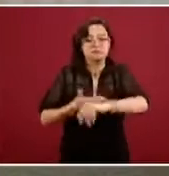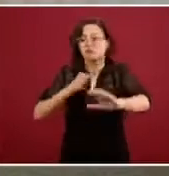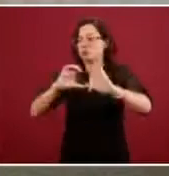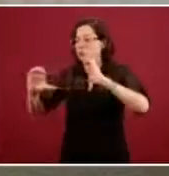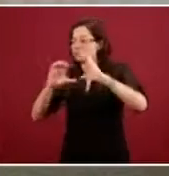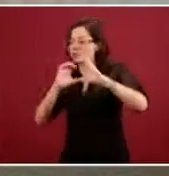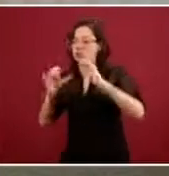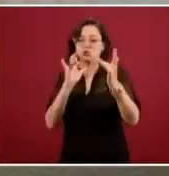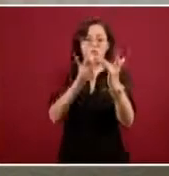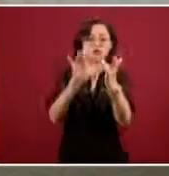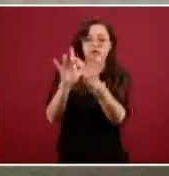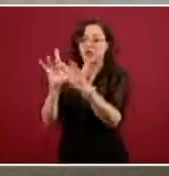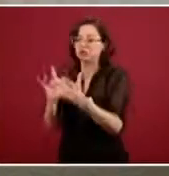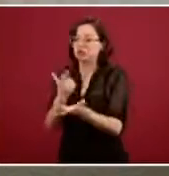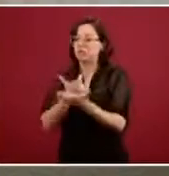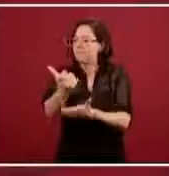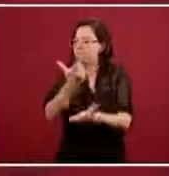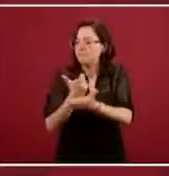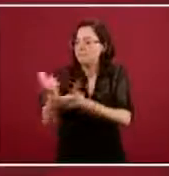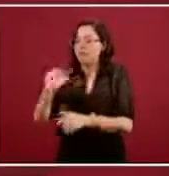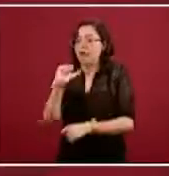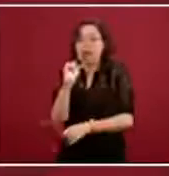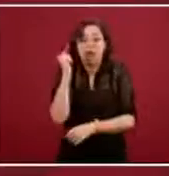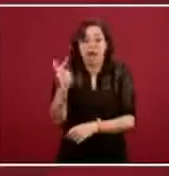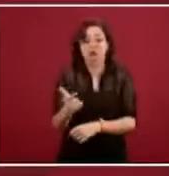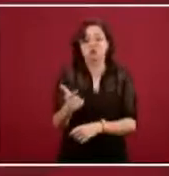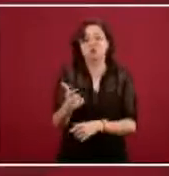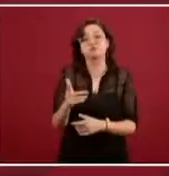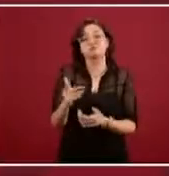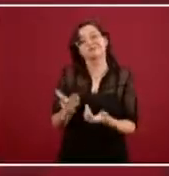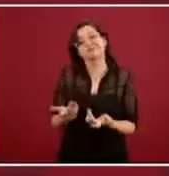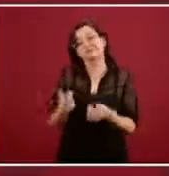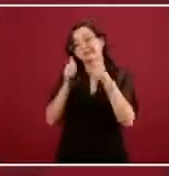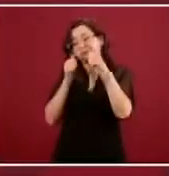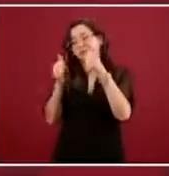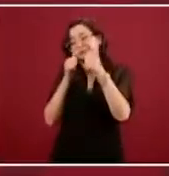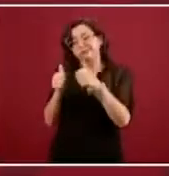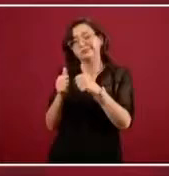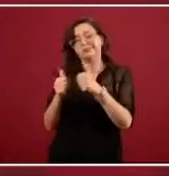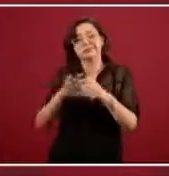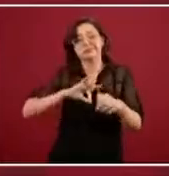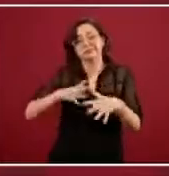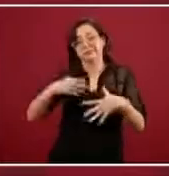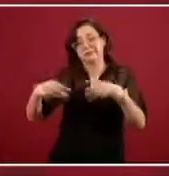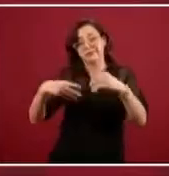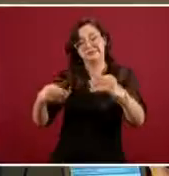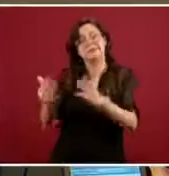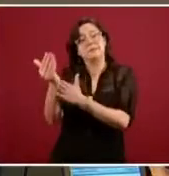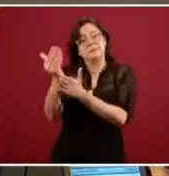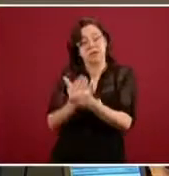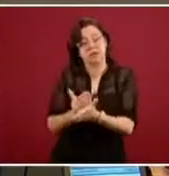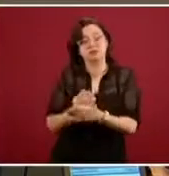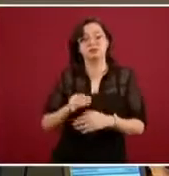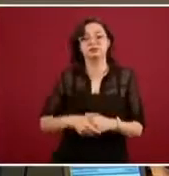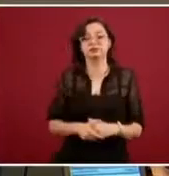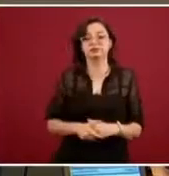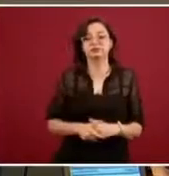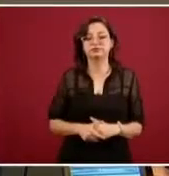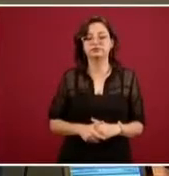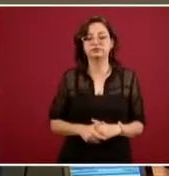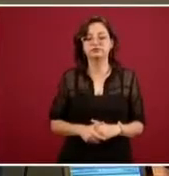comunicación, apoyos financieros, tengamos una atenuación del impacto de la epidemia en las personas.